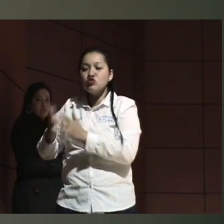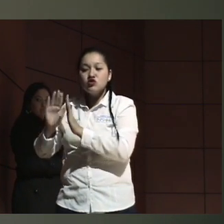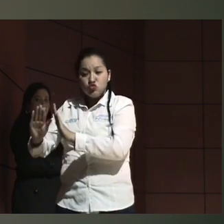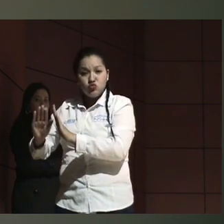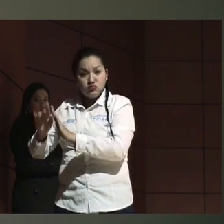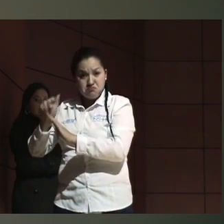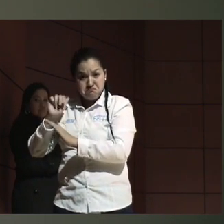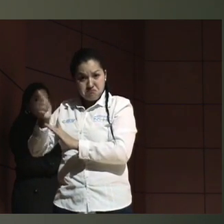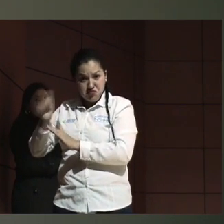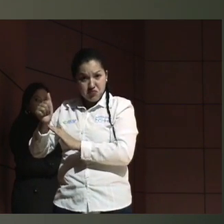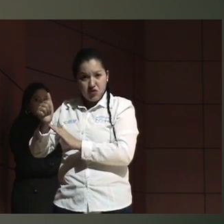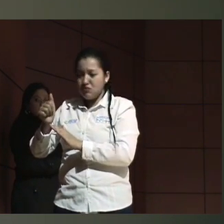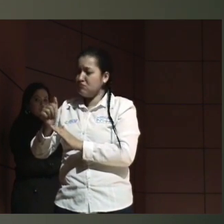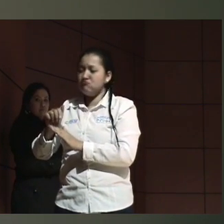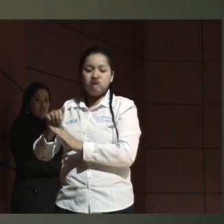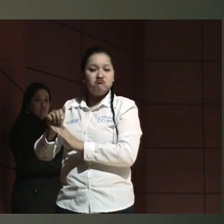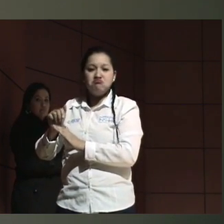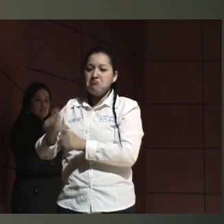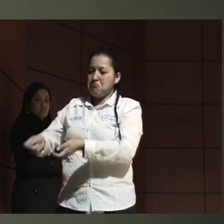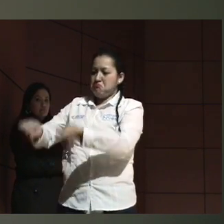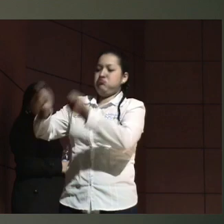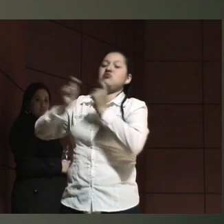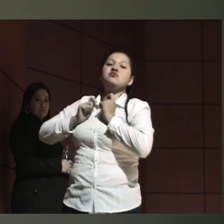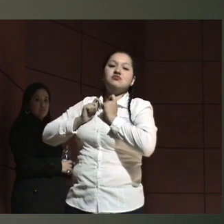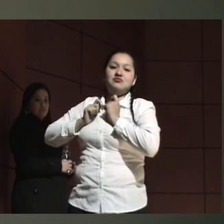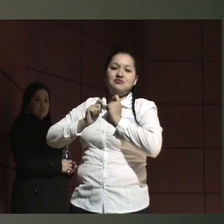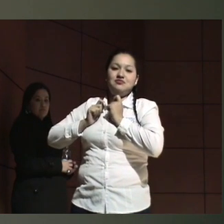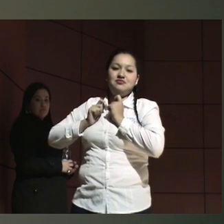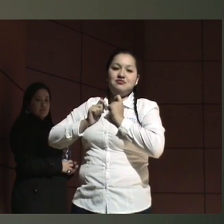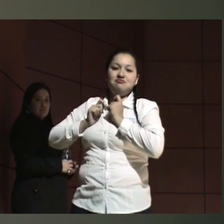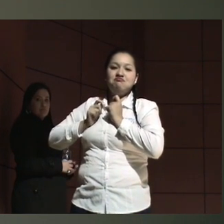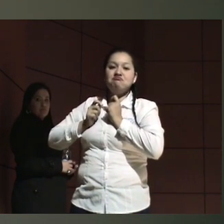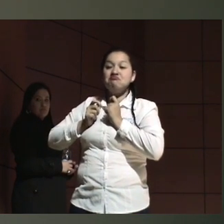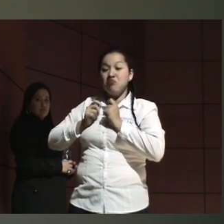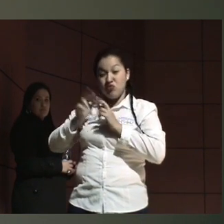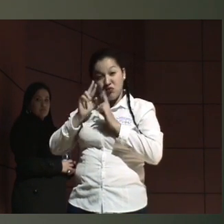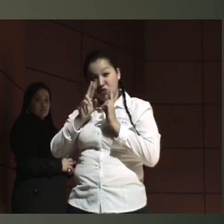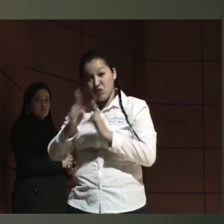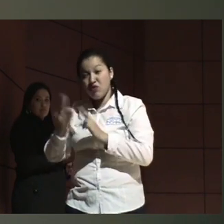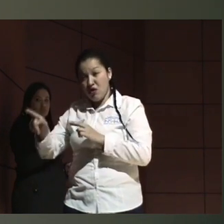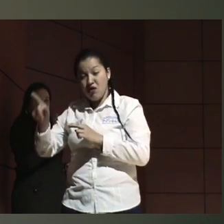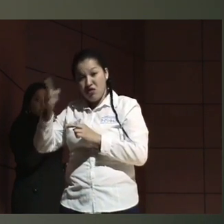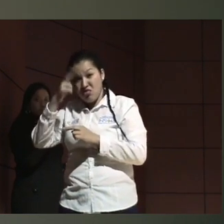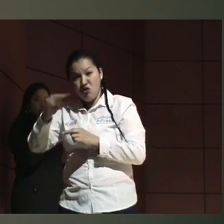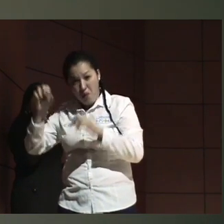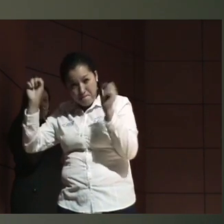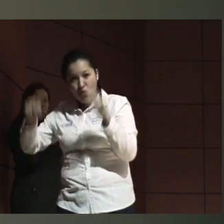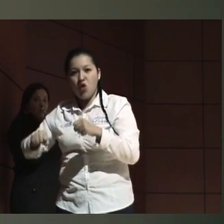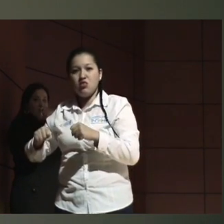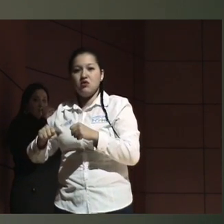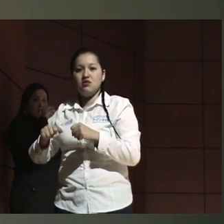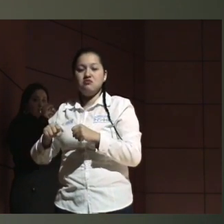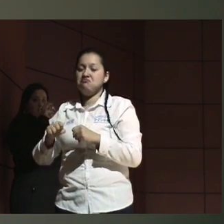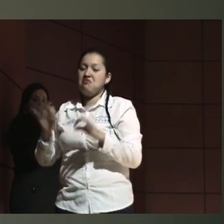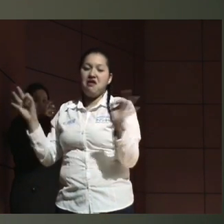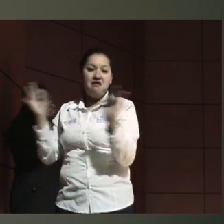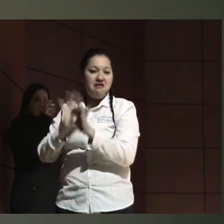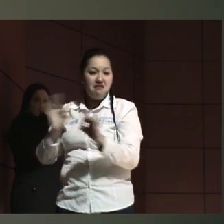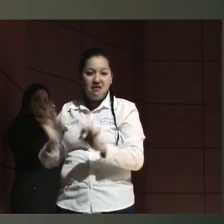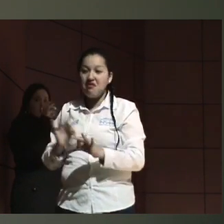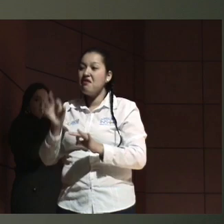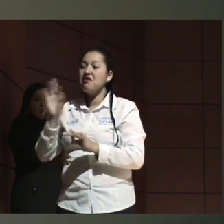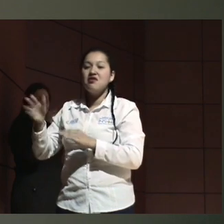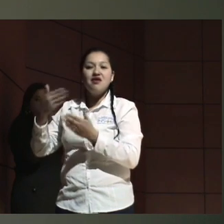aquellas actuaciones que la ley le permitía como testar reconocer un hijo ser mandatario ser factor de comercio